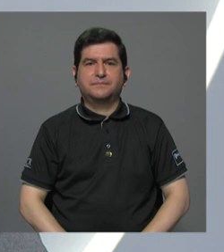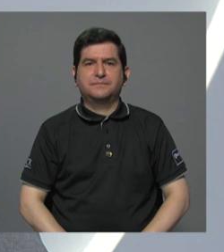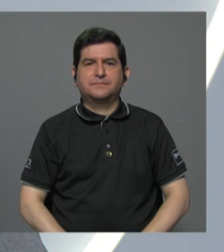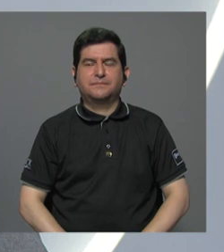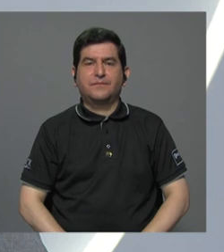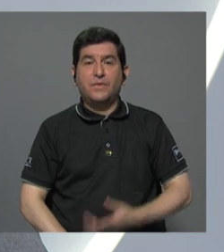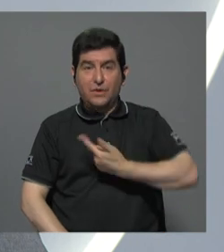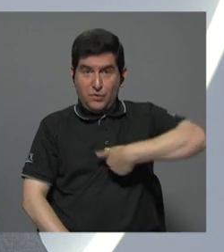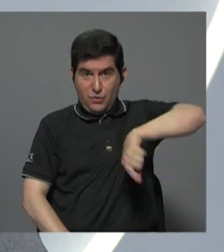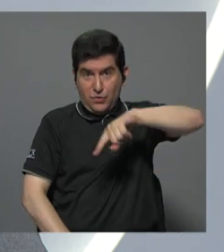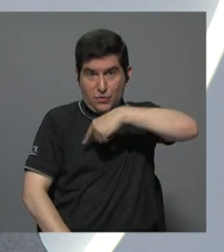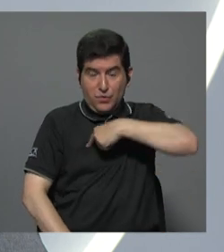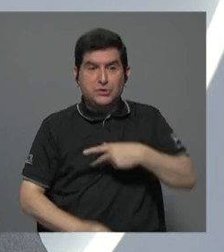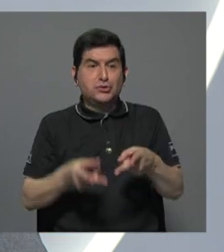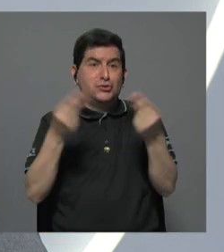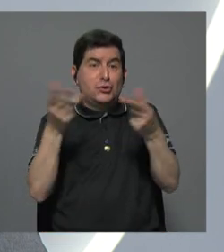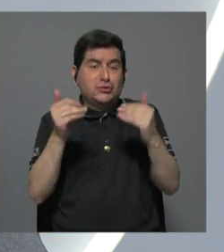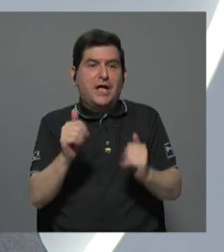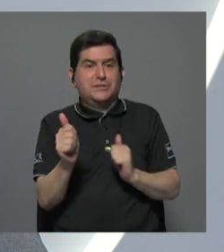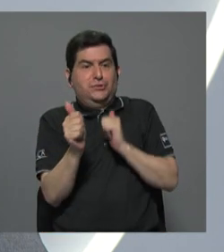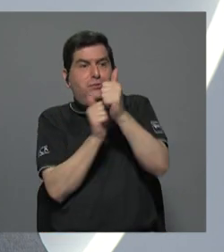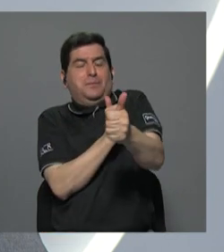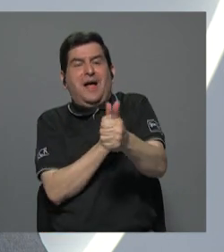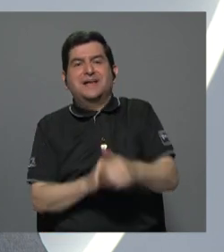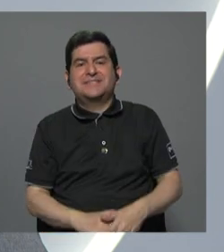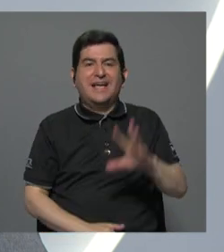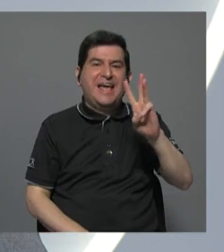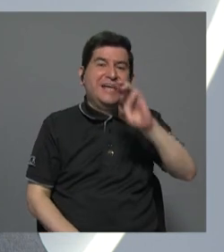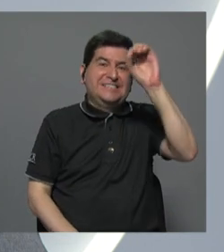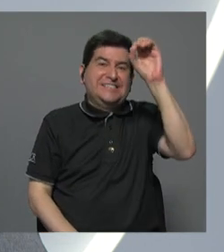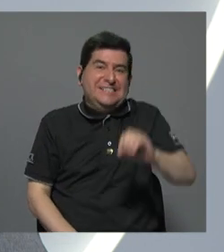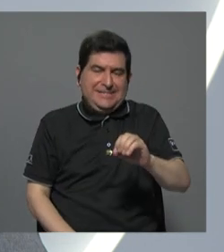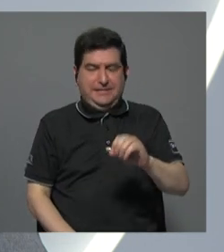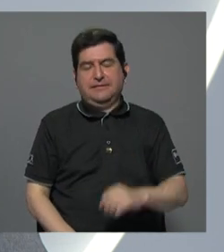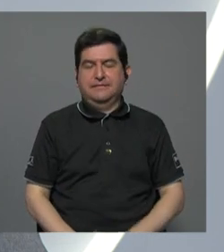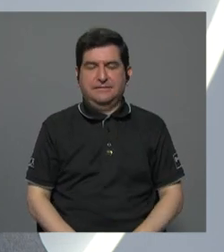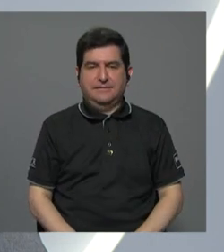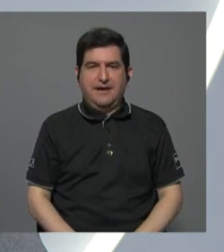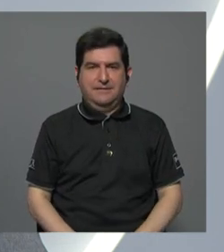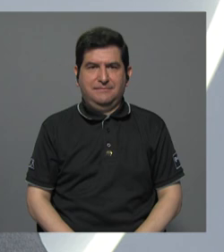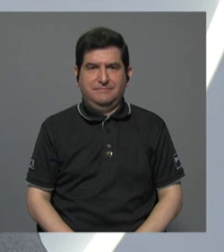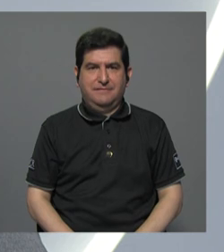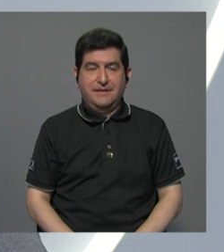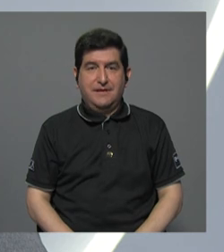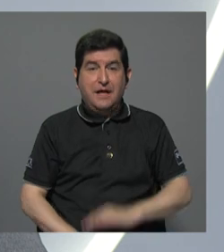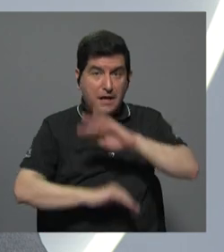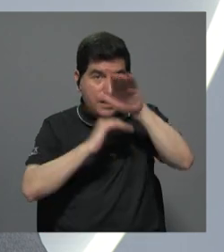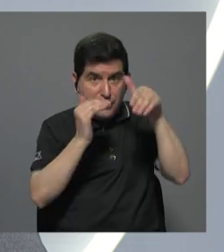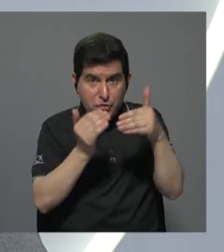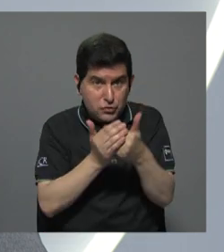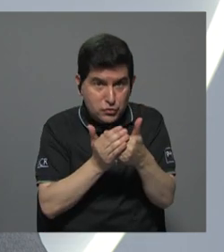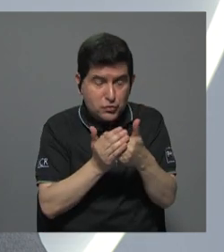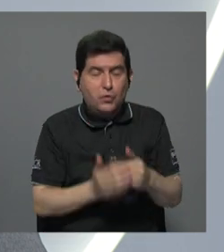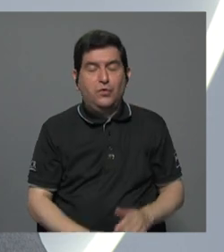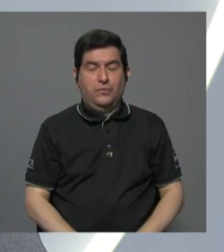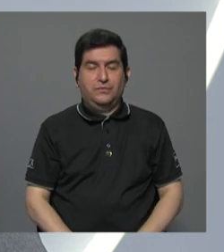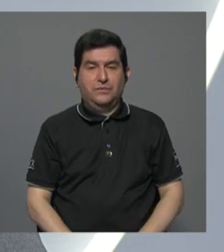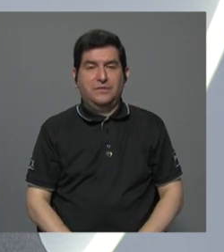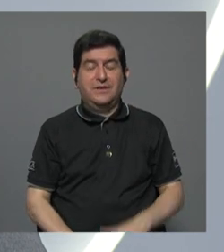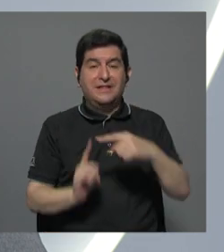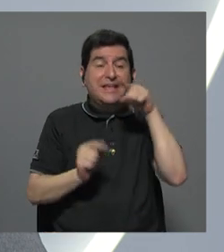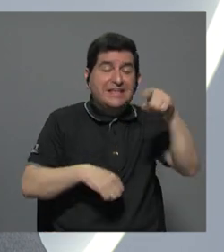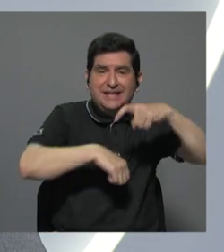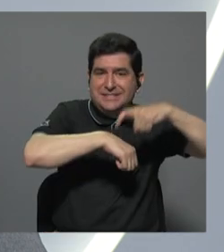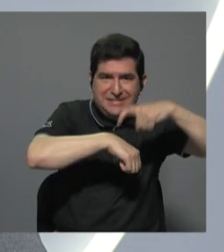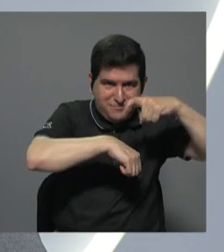nuestros gastos superen ese 60 por ciento en total y bueno a partir